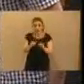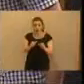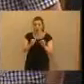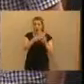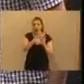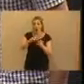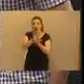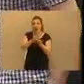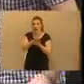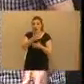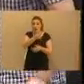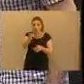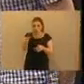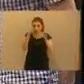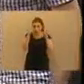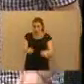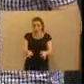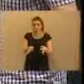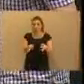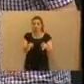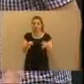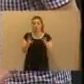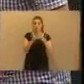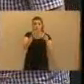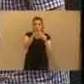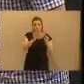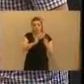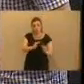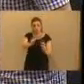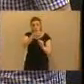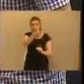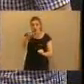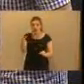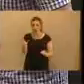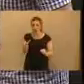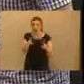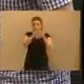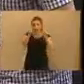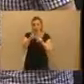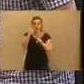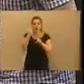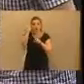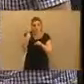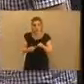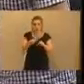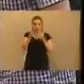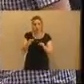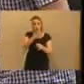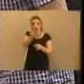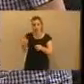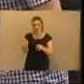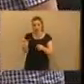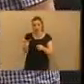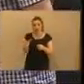a que la deuda que precisamente acumulan sus partidos políticos con las mismas entidades financieras con las que está endeudada la administración